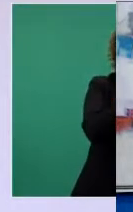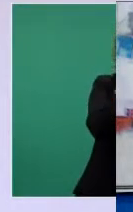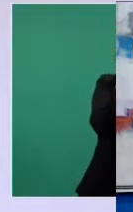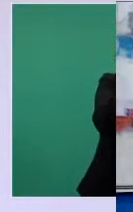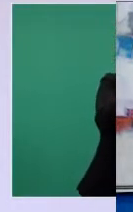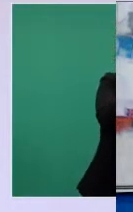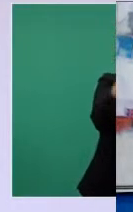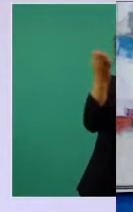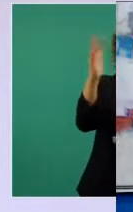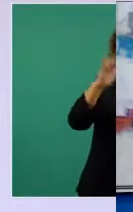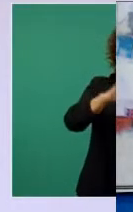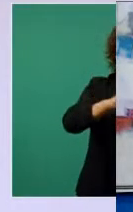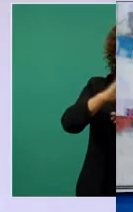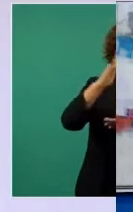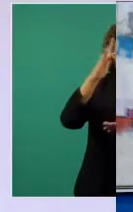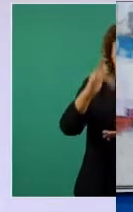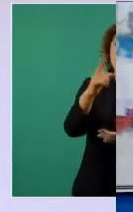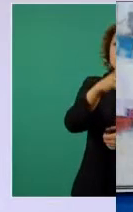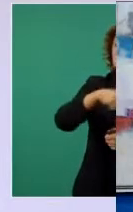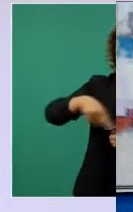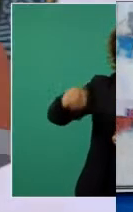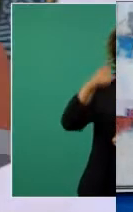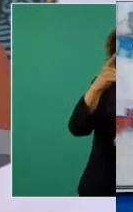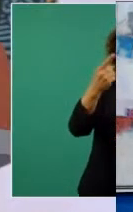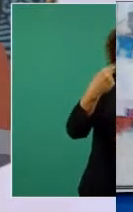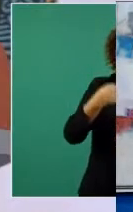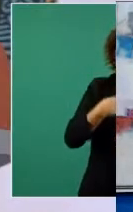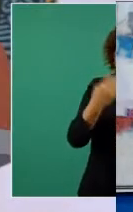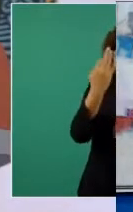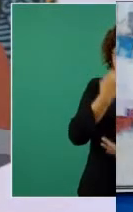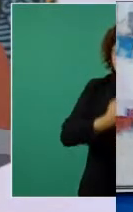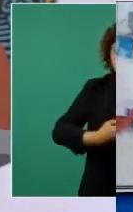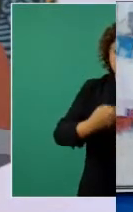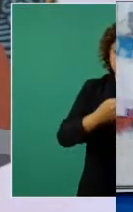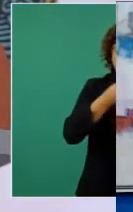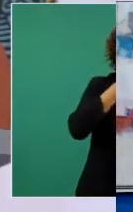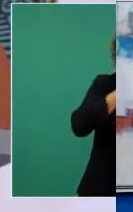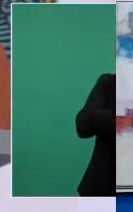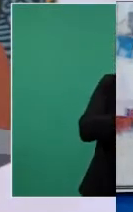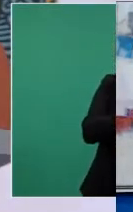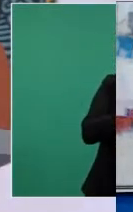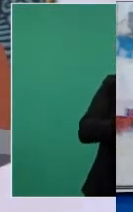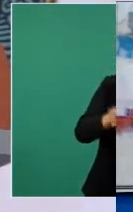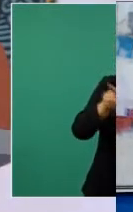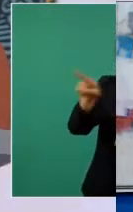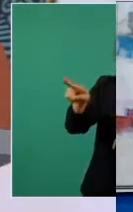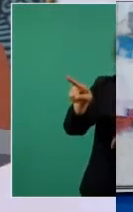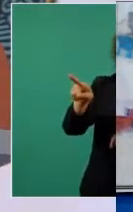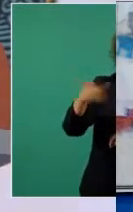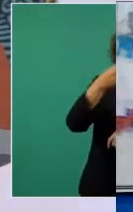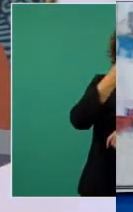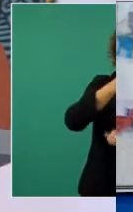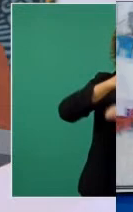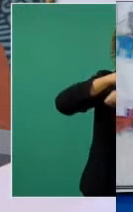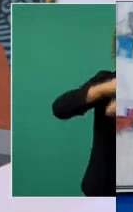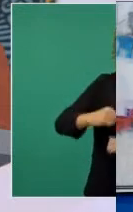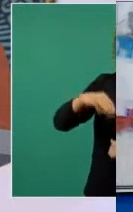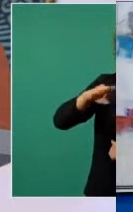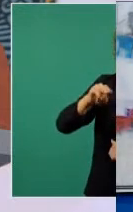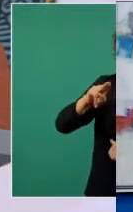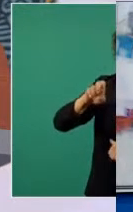Una de ellas, dedicada al cabo Manuel Ortega, dice así: